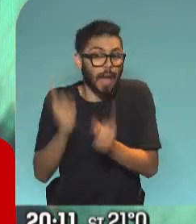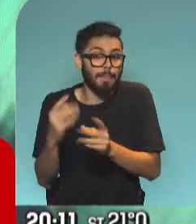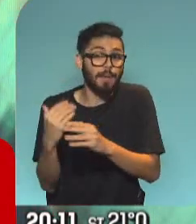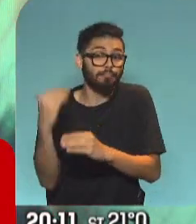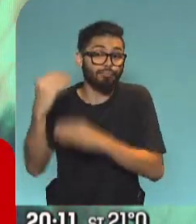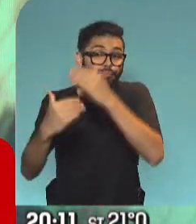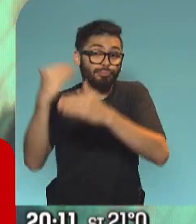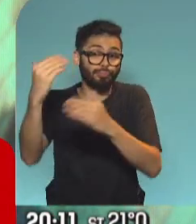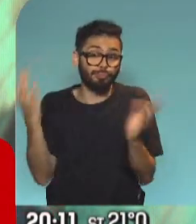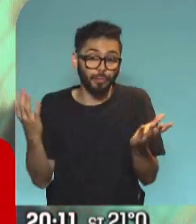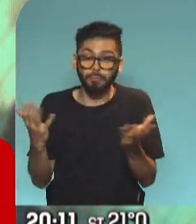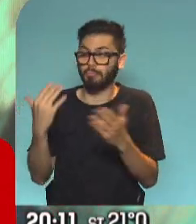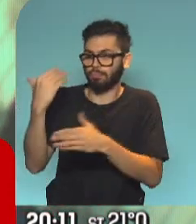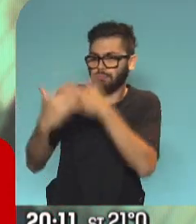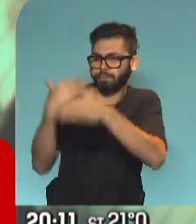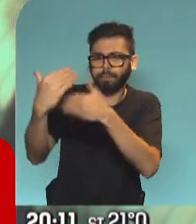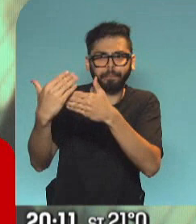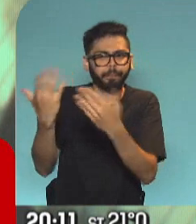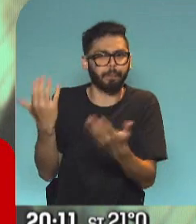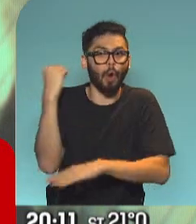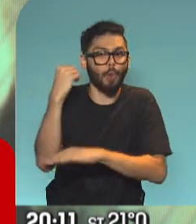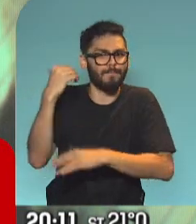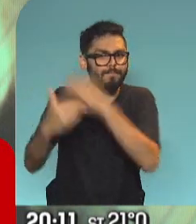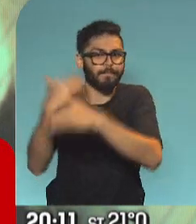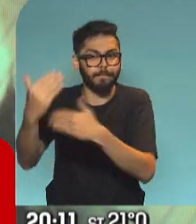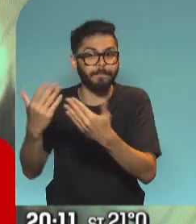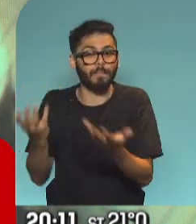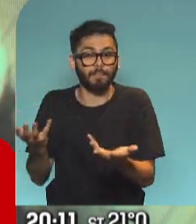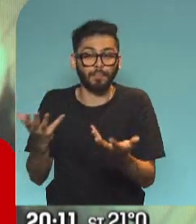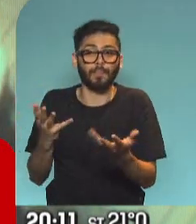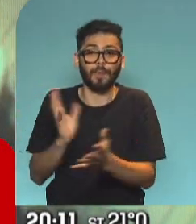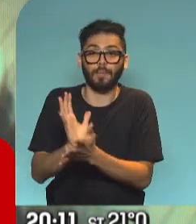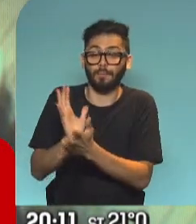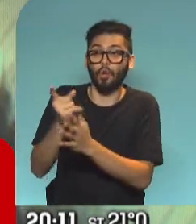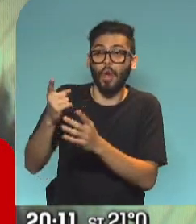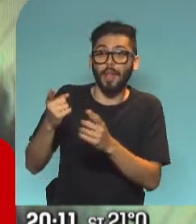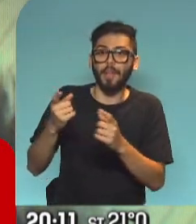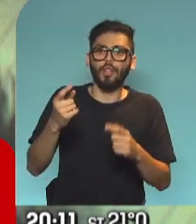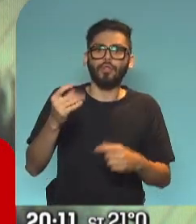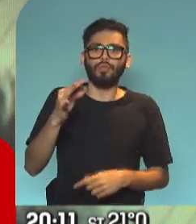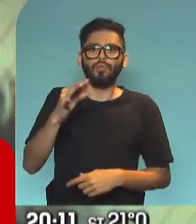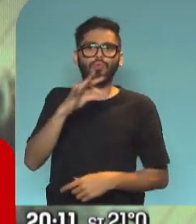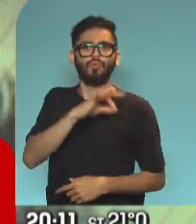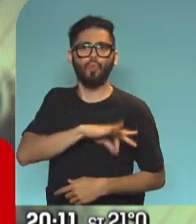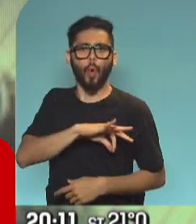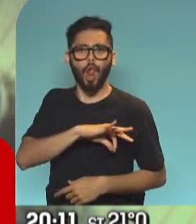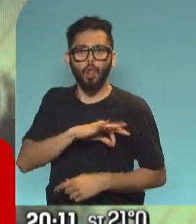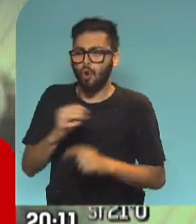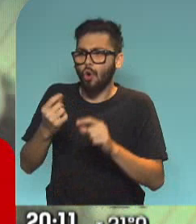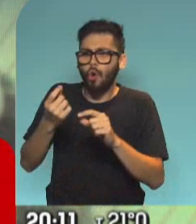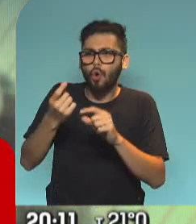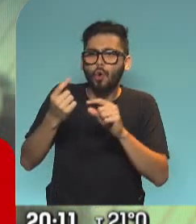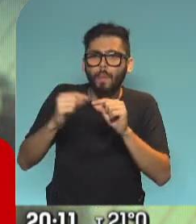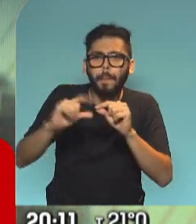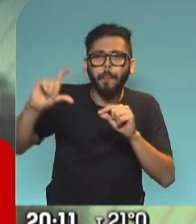y vamos a tener este componente como método para actualizar los saberes, entonces los saberes, las jubilaciones de los